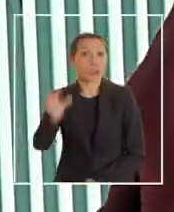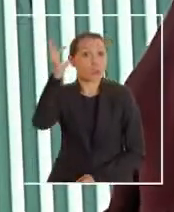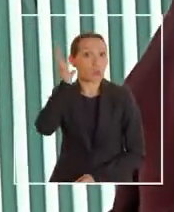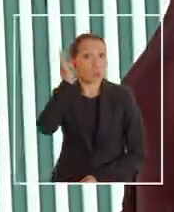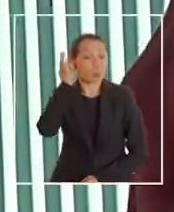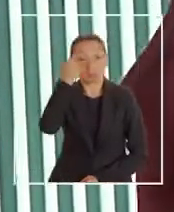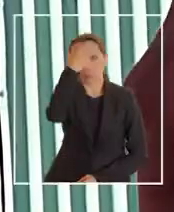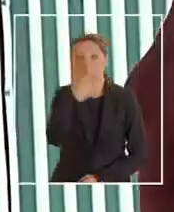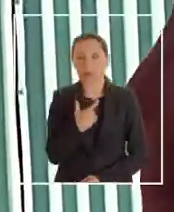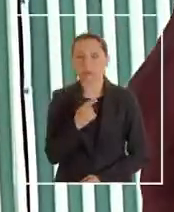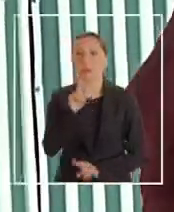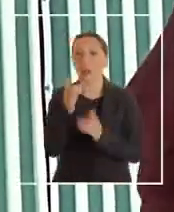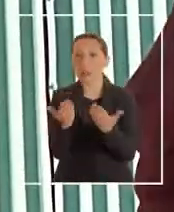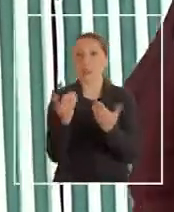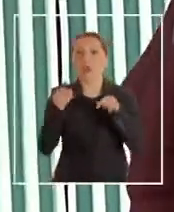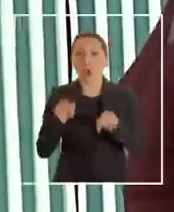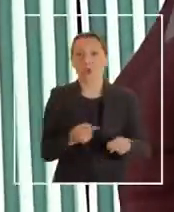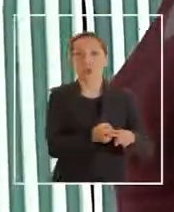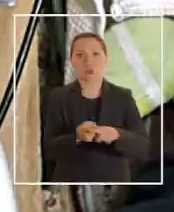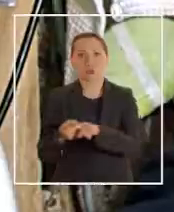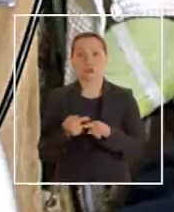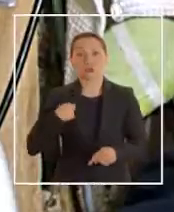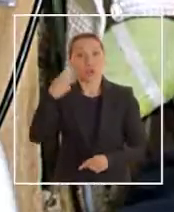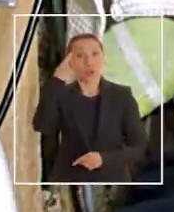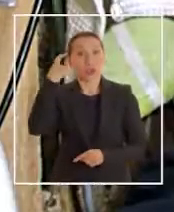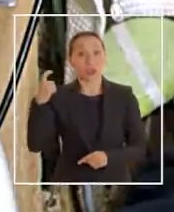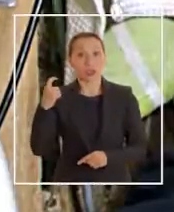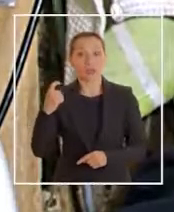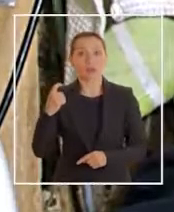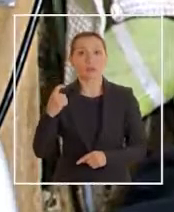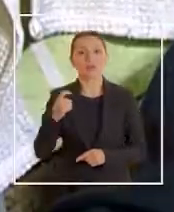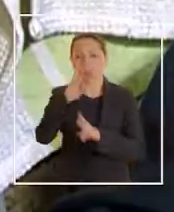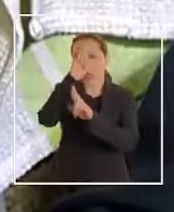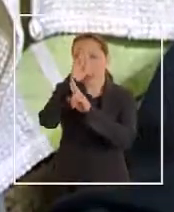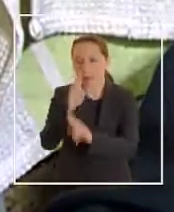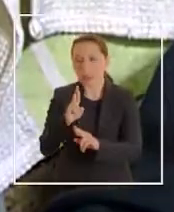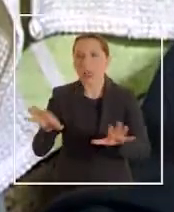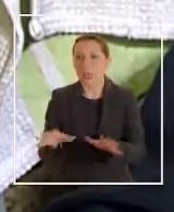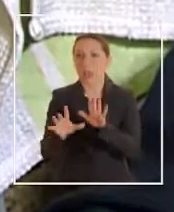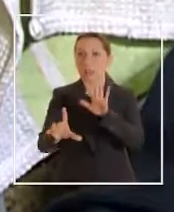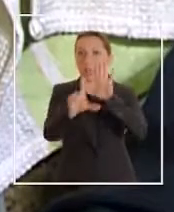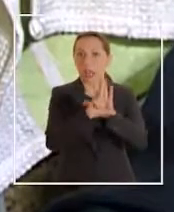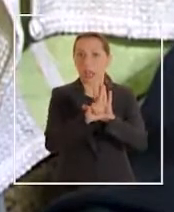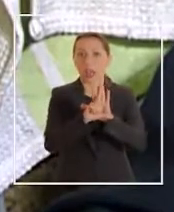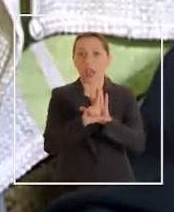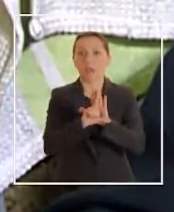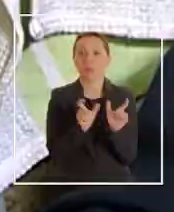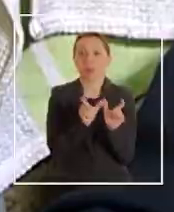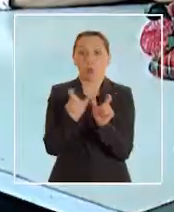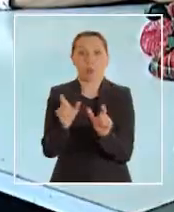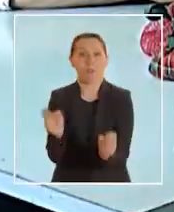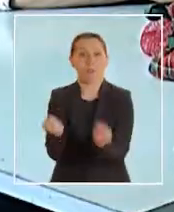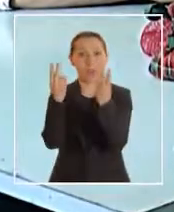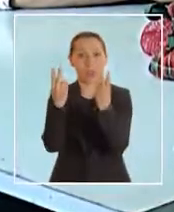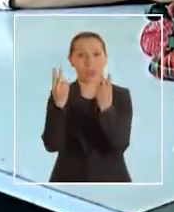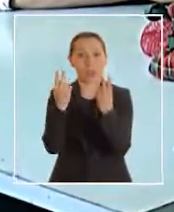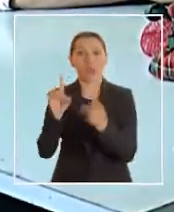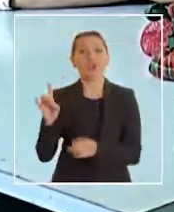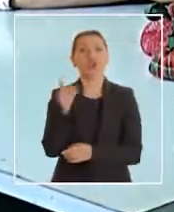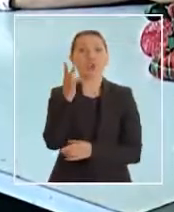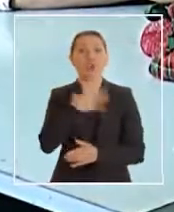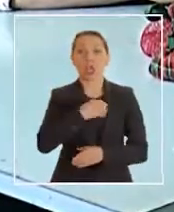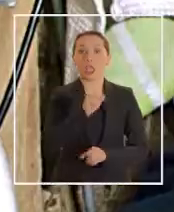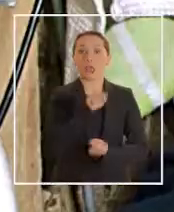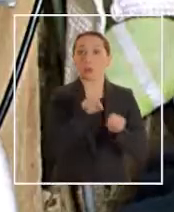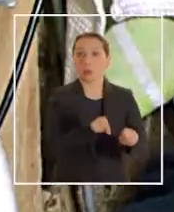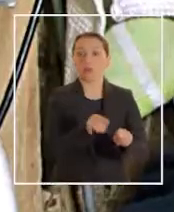El ser mujer yo creo que es algo que necesitamos hoy día en la sociedad. Yo creo que hagan respetar las leyes, por proteger la